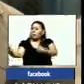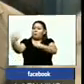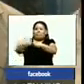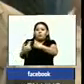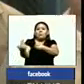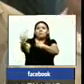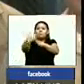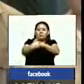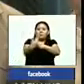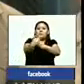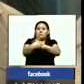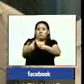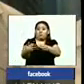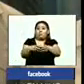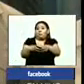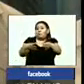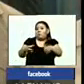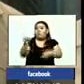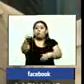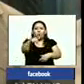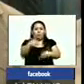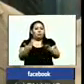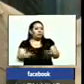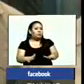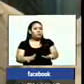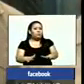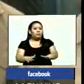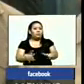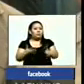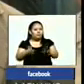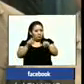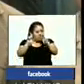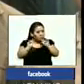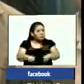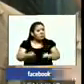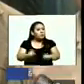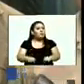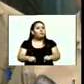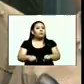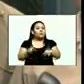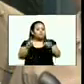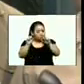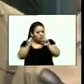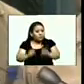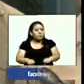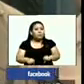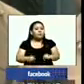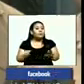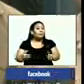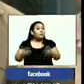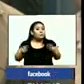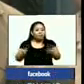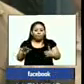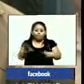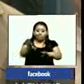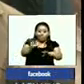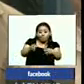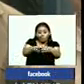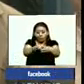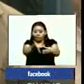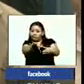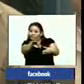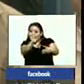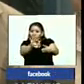prestar su servicio militar, que ahora tenemos la capacidad, la posibilidad de seleccionar a los